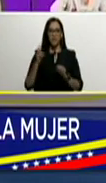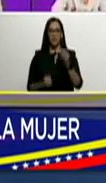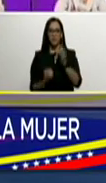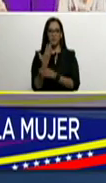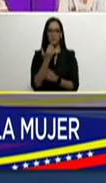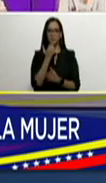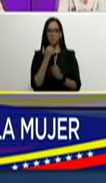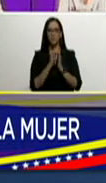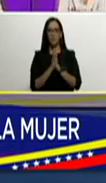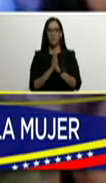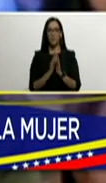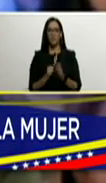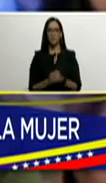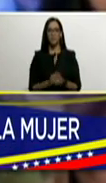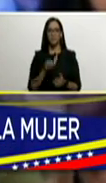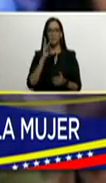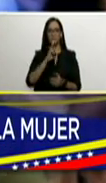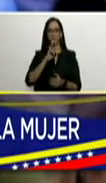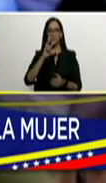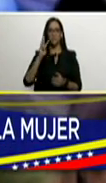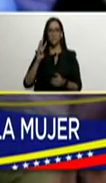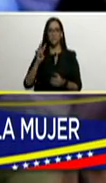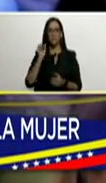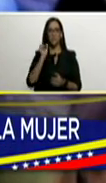recientemente, por favor.